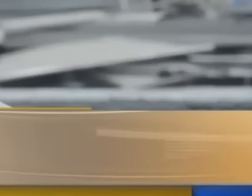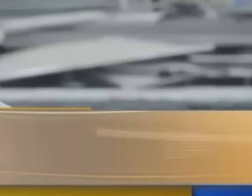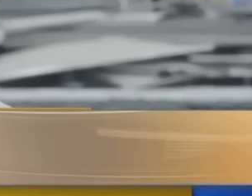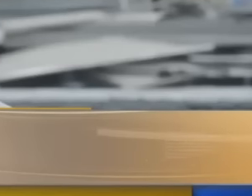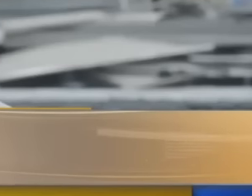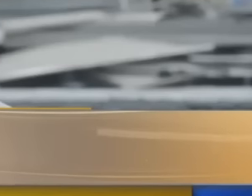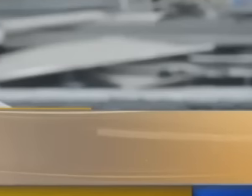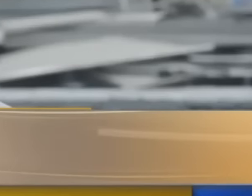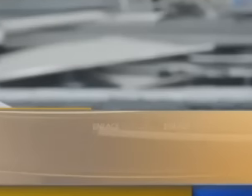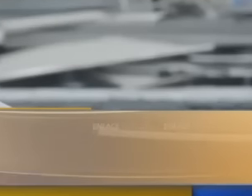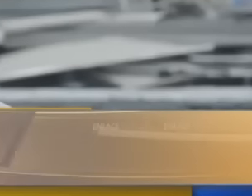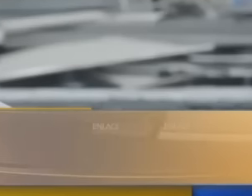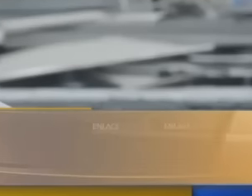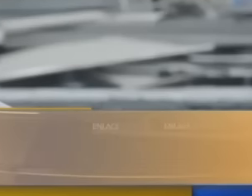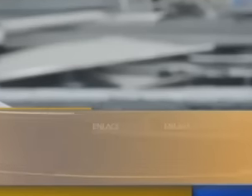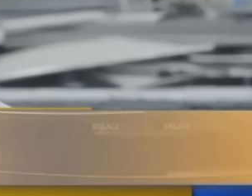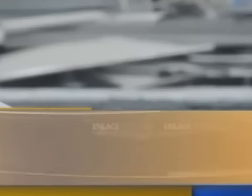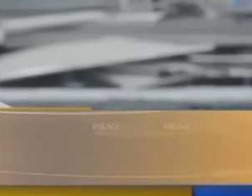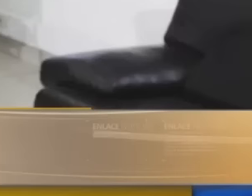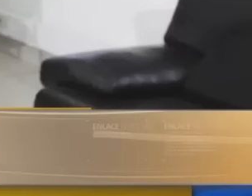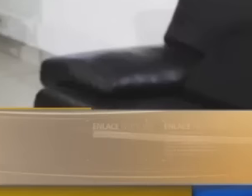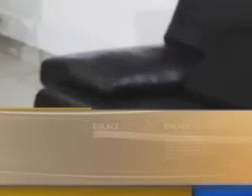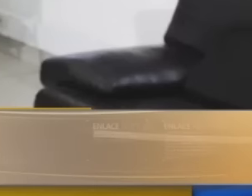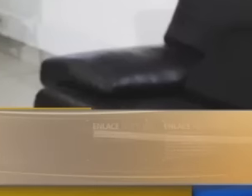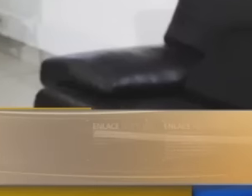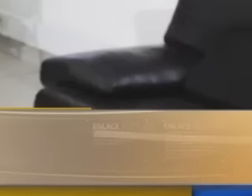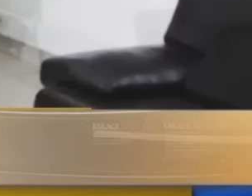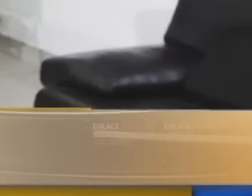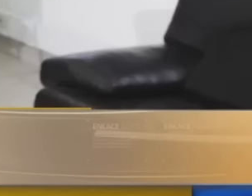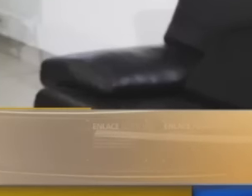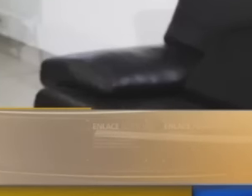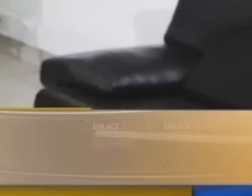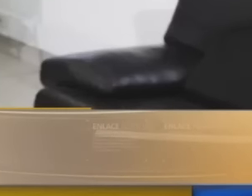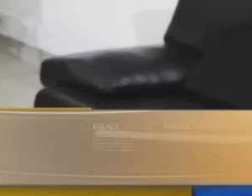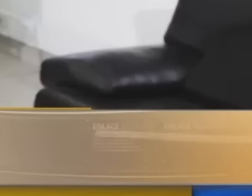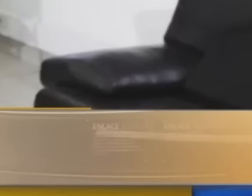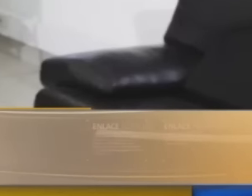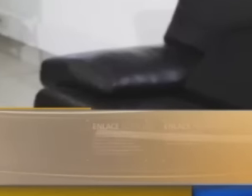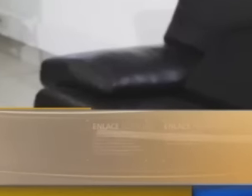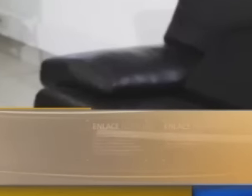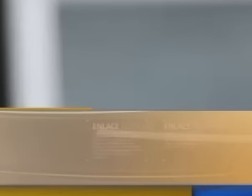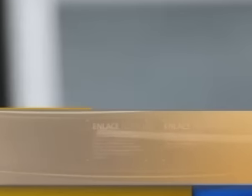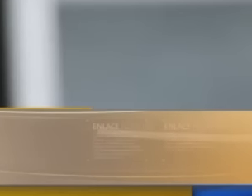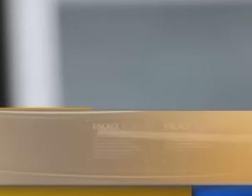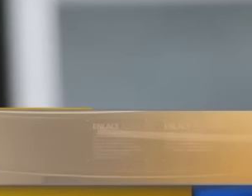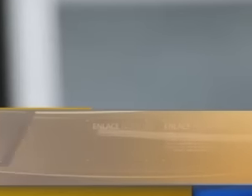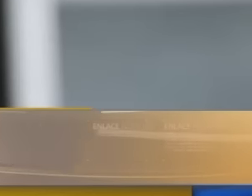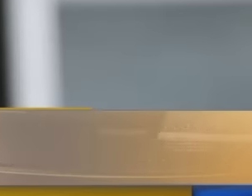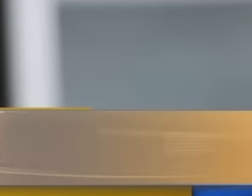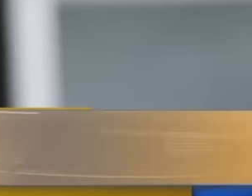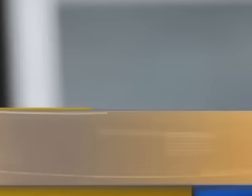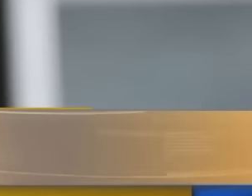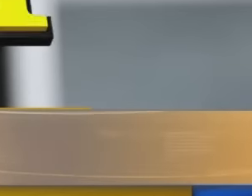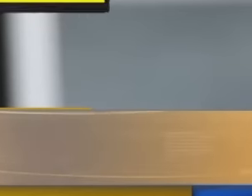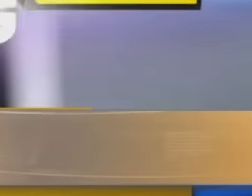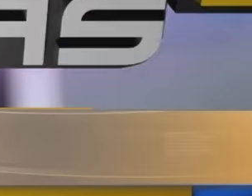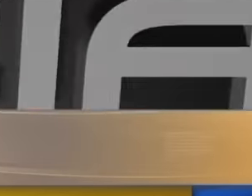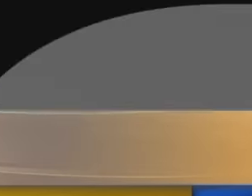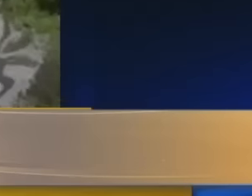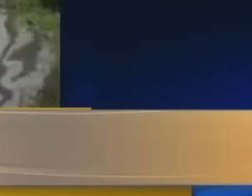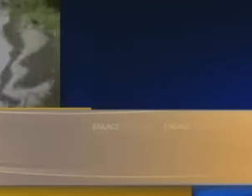Luis Álvaro Mendoza Maceo como su director. Asume como director encargado Luis Fernando Andrade, titular de la Agencia Nacional de Infraestructura,